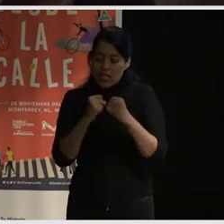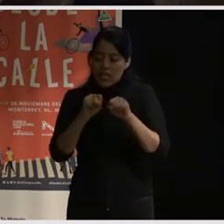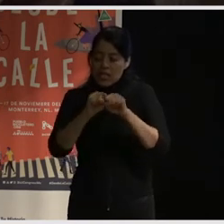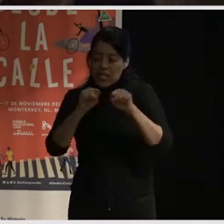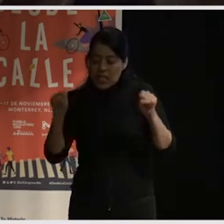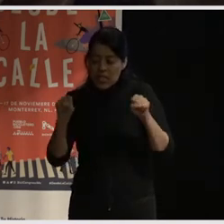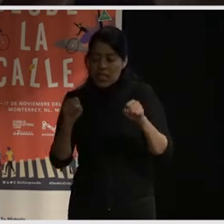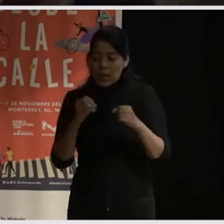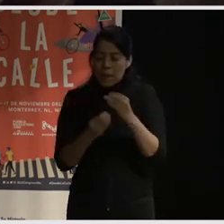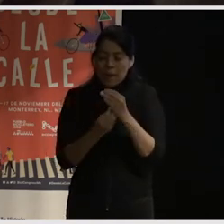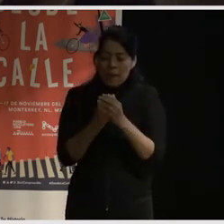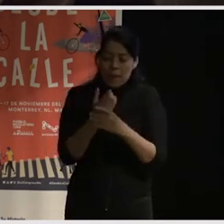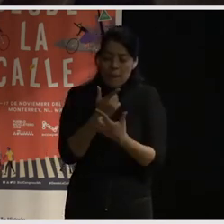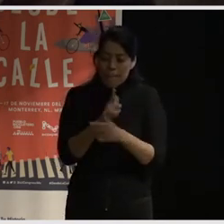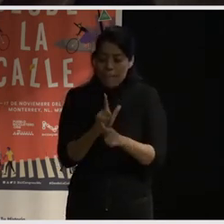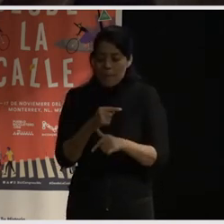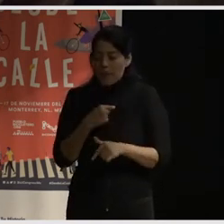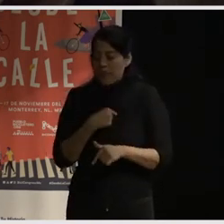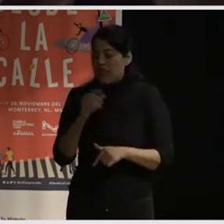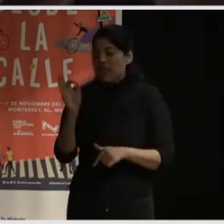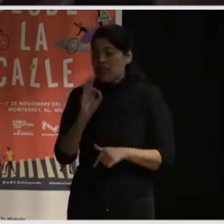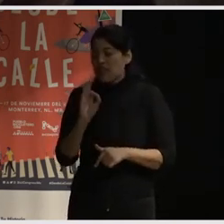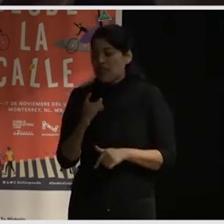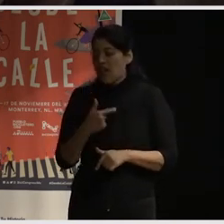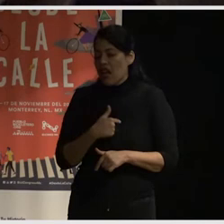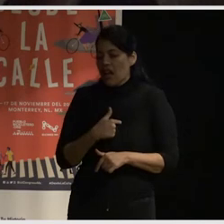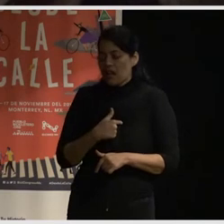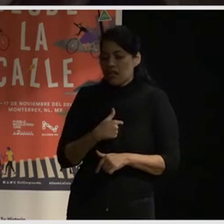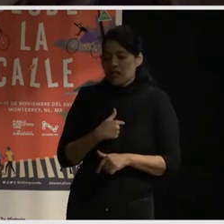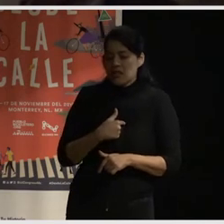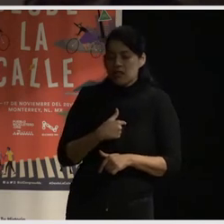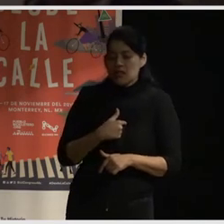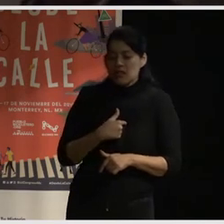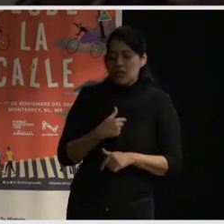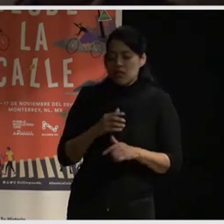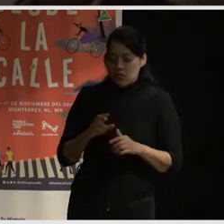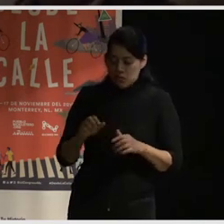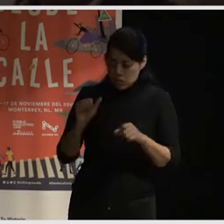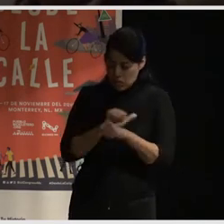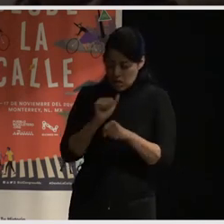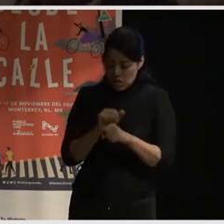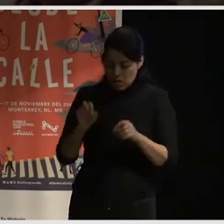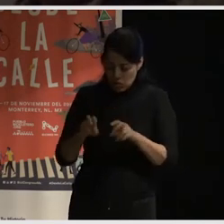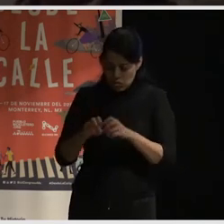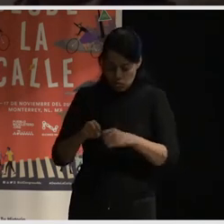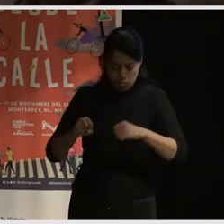y creo que mi conclusión llámenme primitivo es nada más bajar me del auto